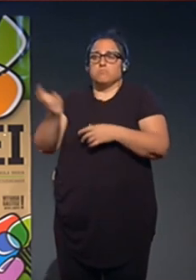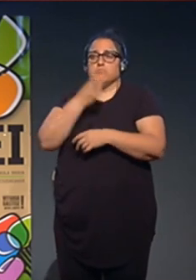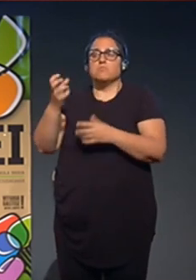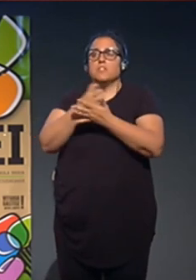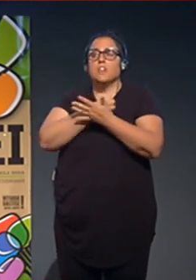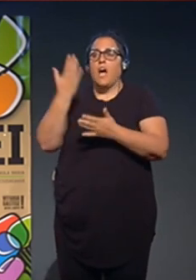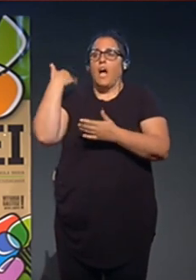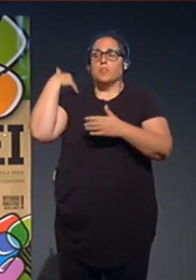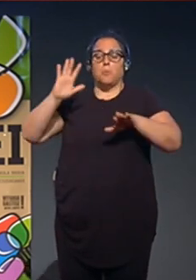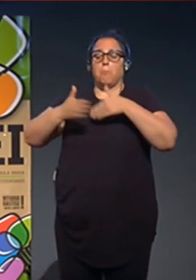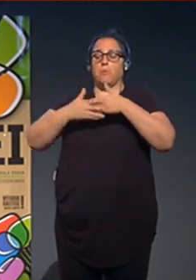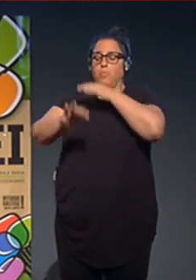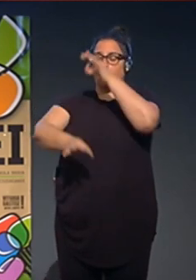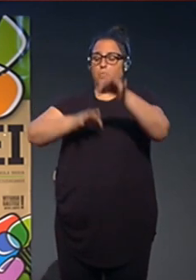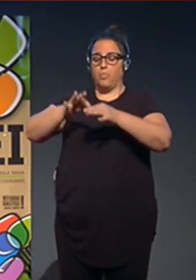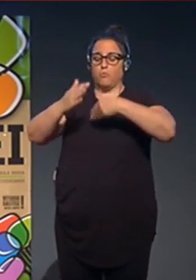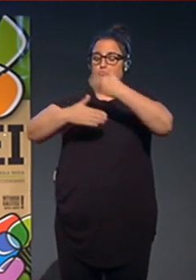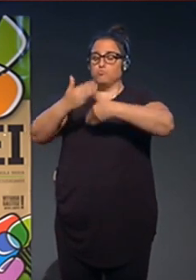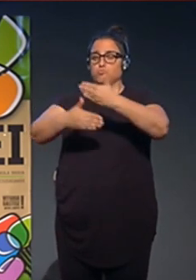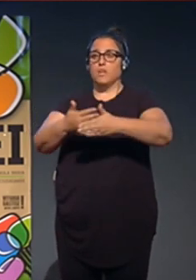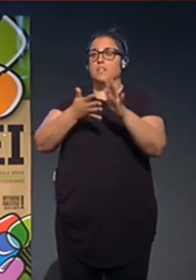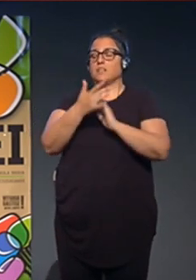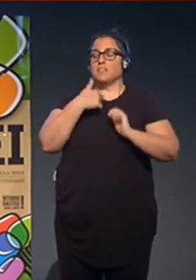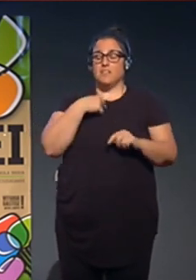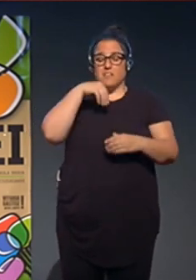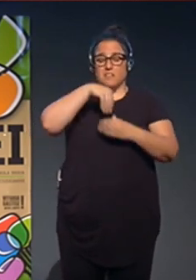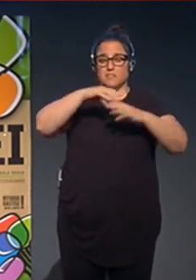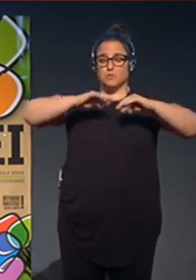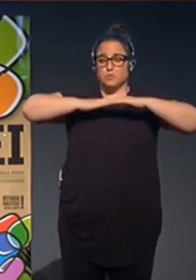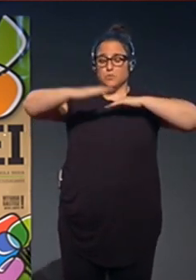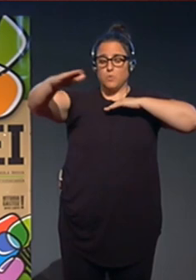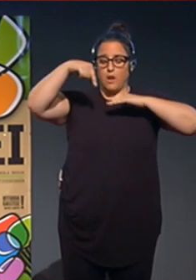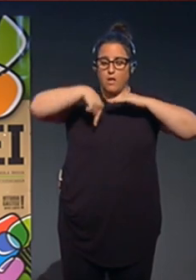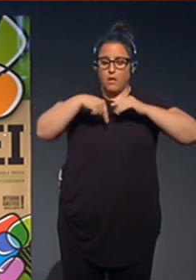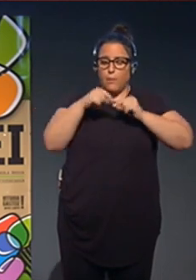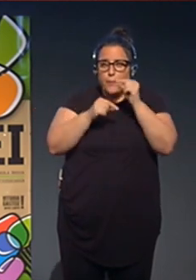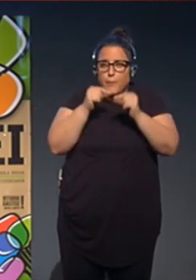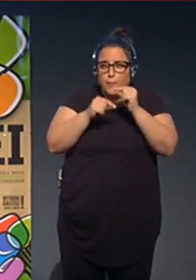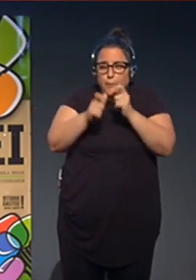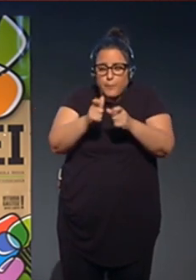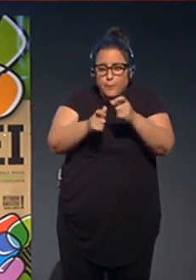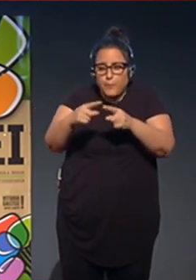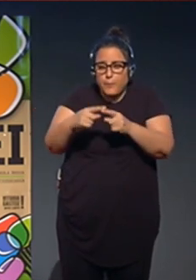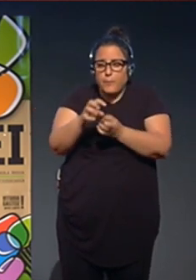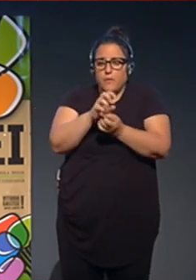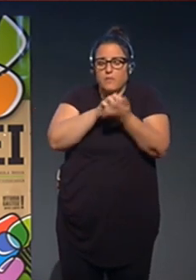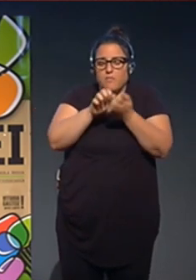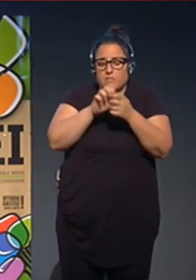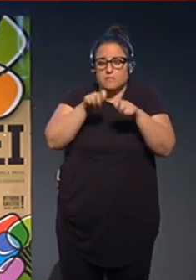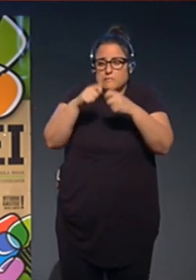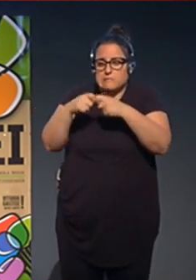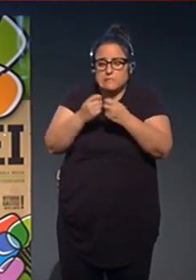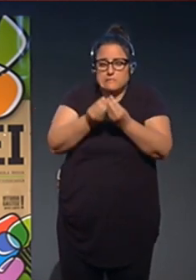se cerraban antes los microorganismos del suelo los trans formaban alimentaban a las plantas y estas a su vez alimentaban a los